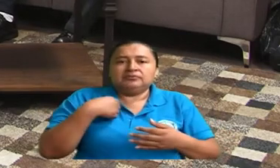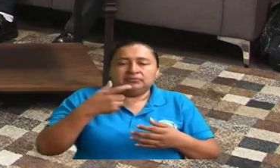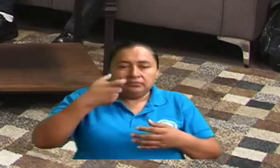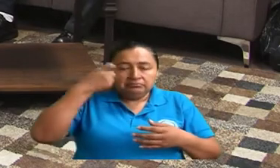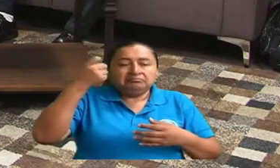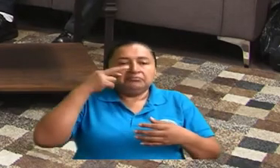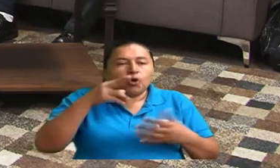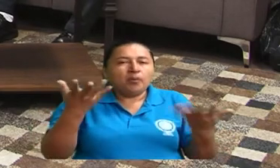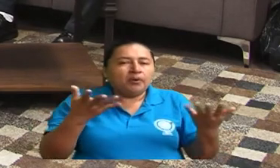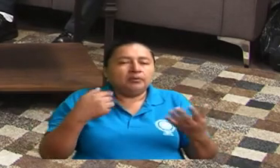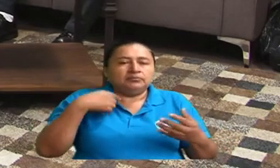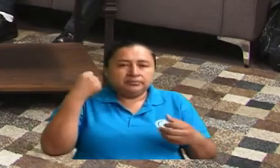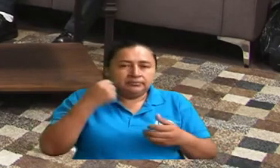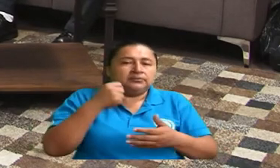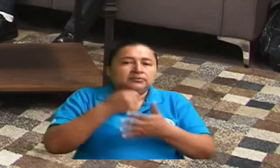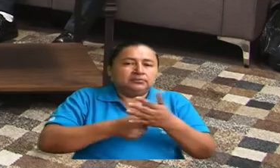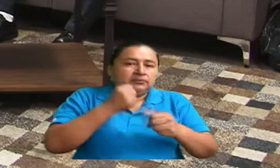ojos, ¿verdad?,